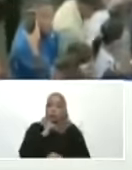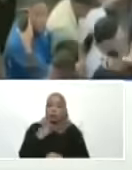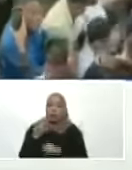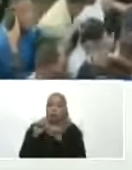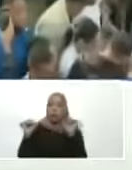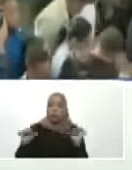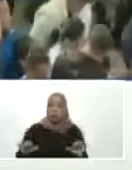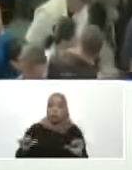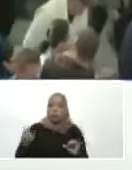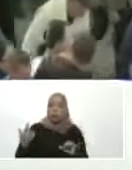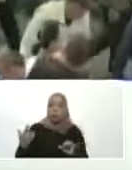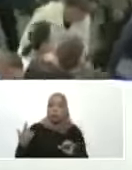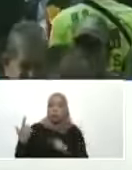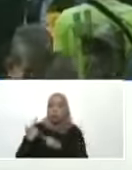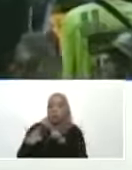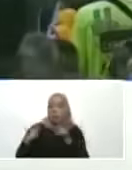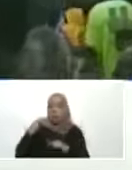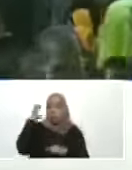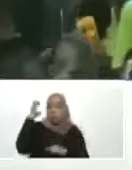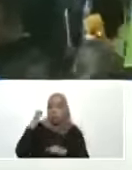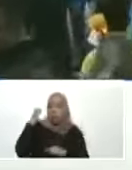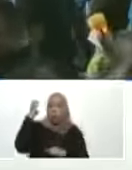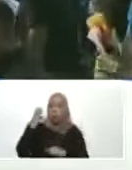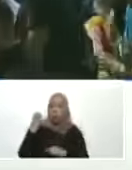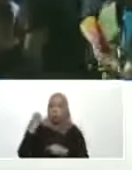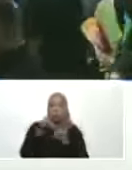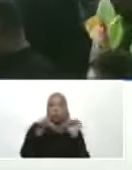decadente del individualismo destructor,